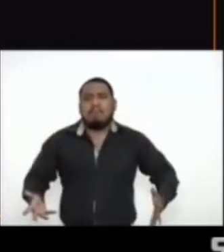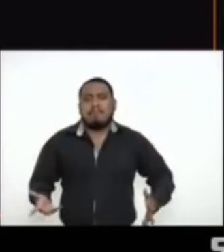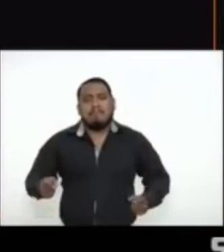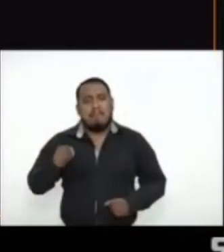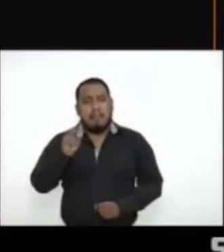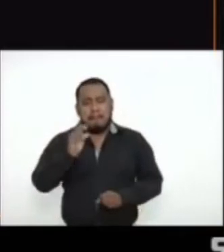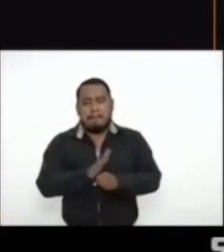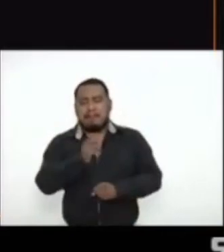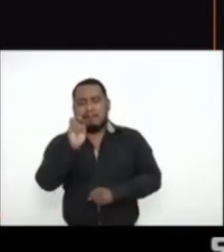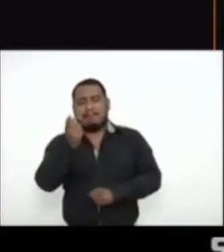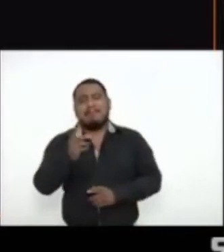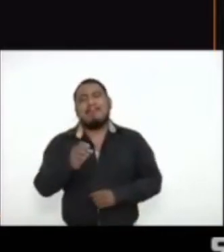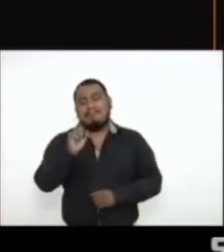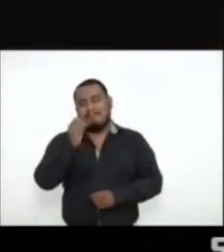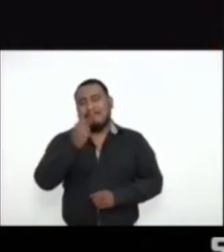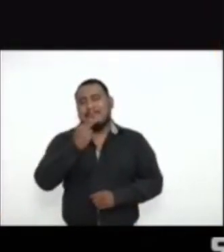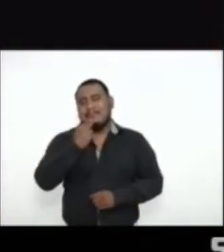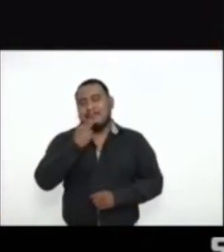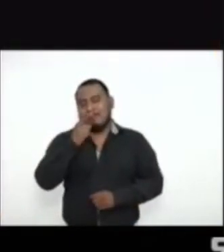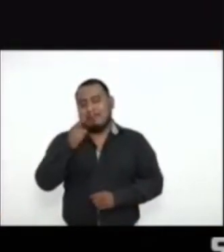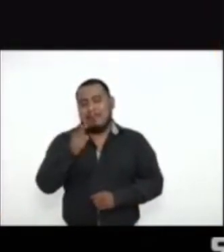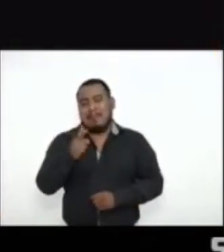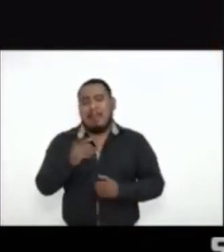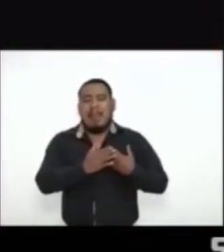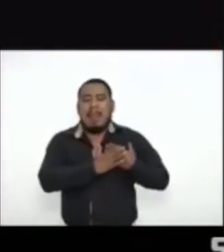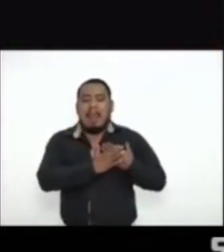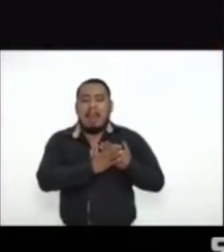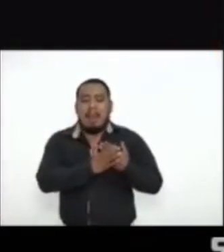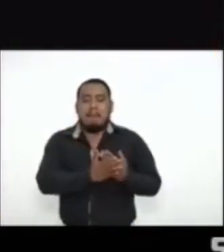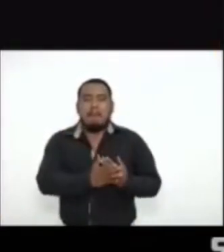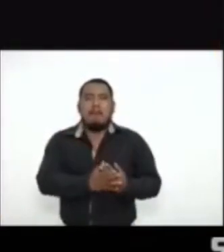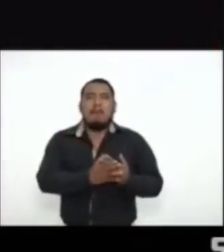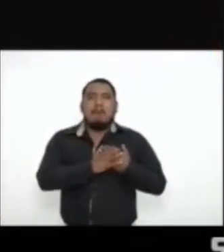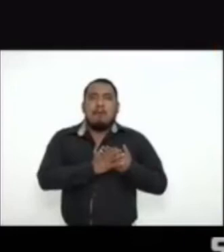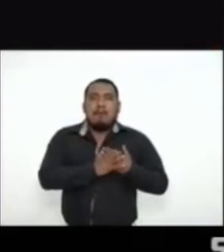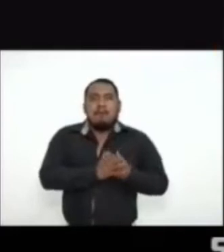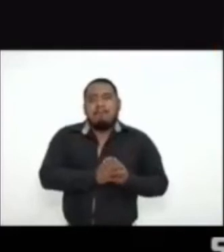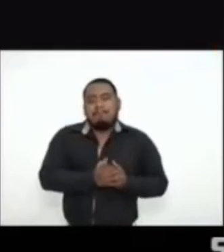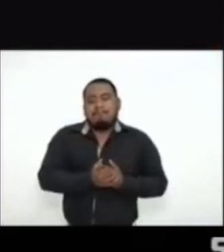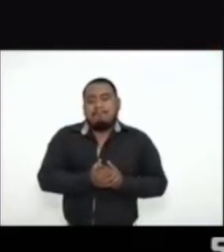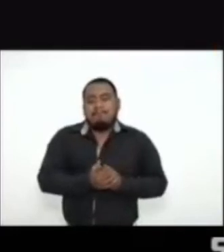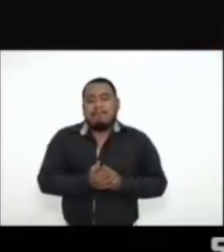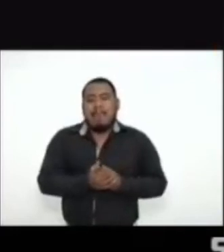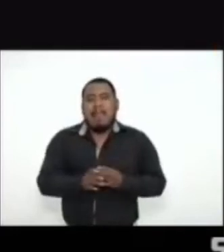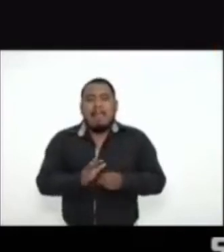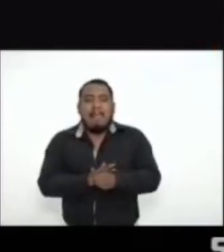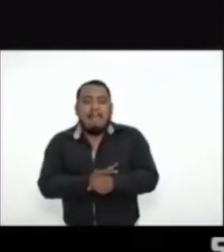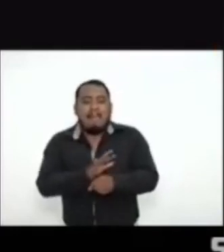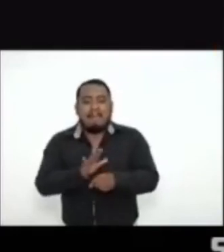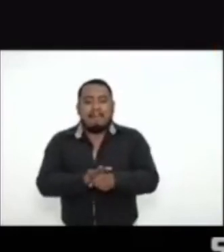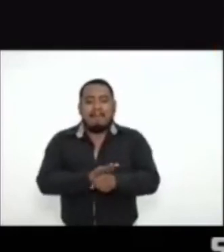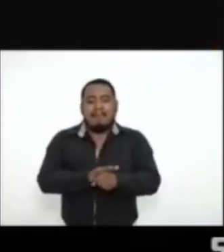para eso sirve esta parte. El amor, la ternura, la excitación provocan esta